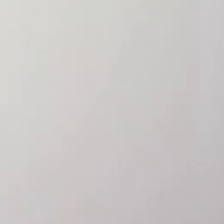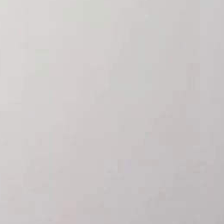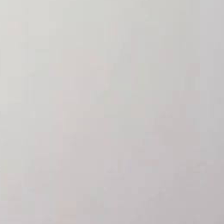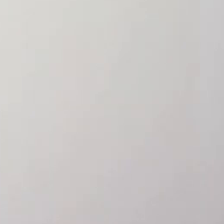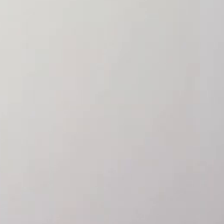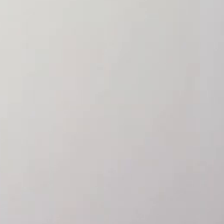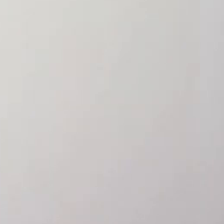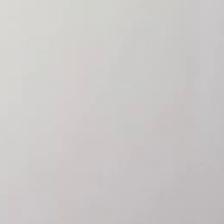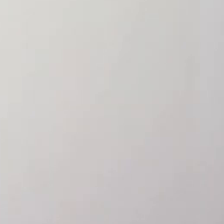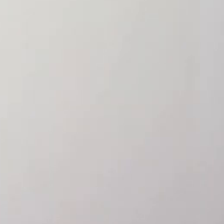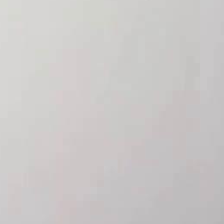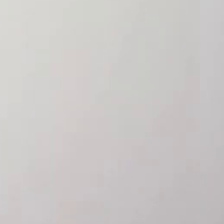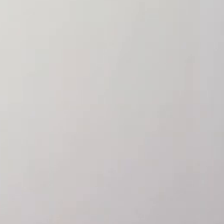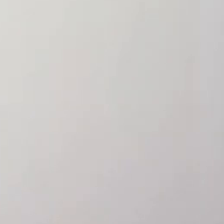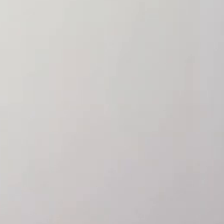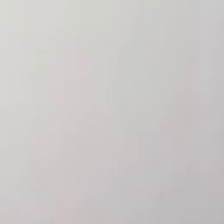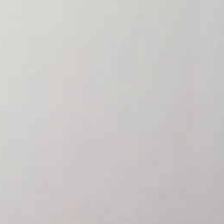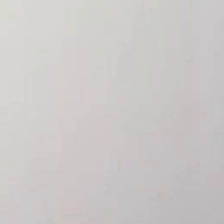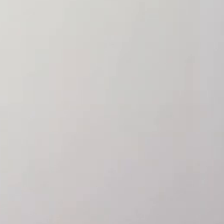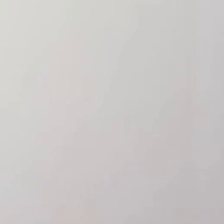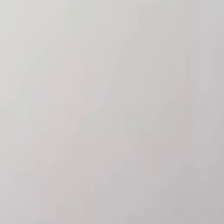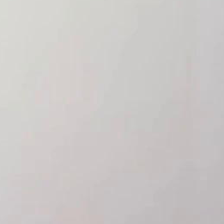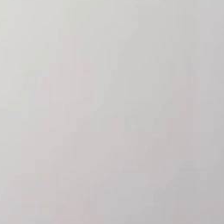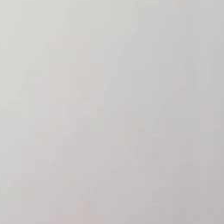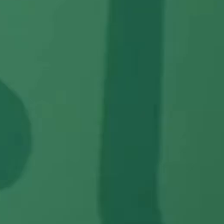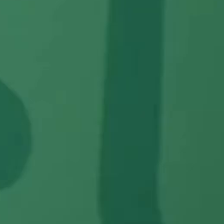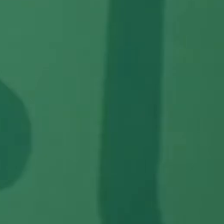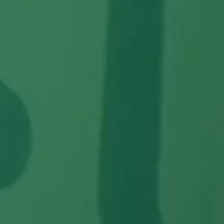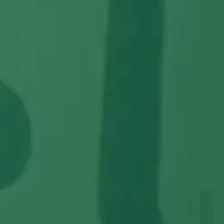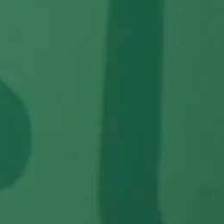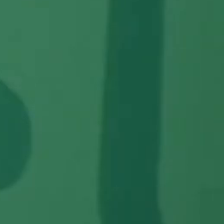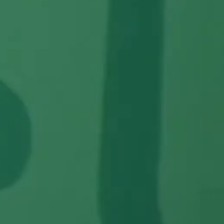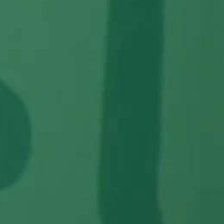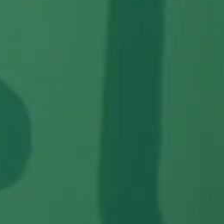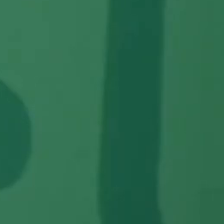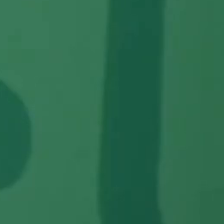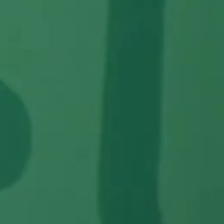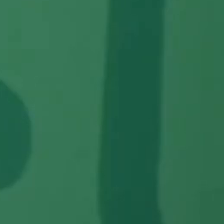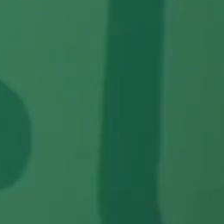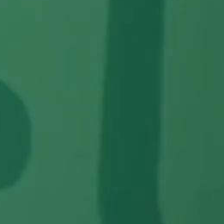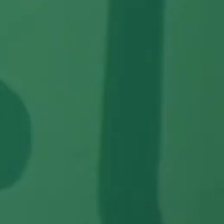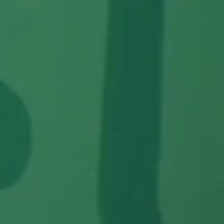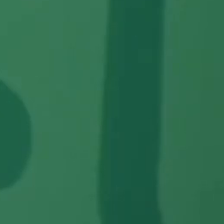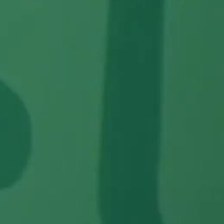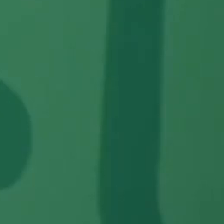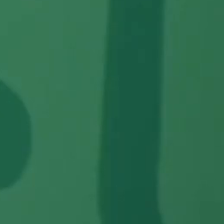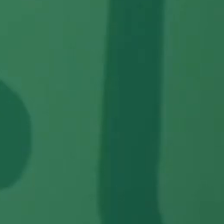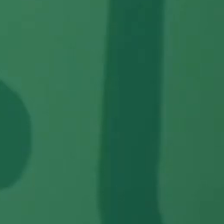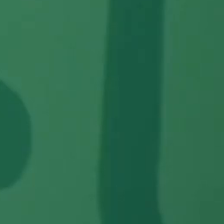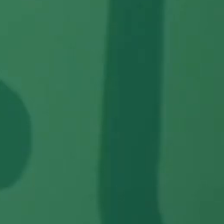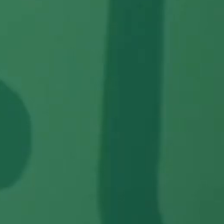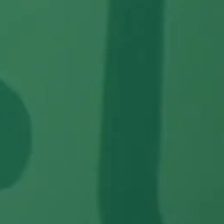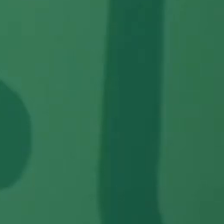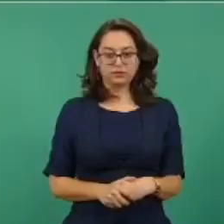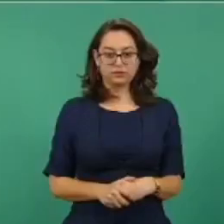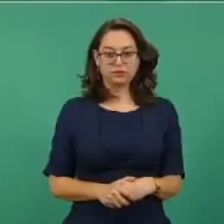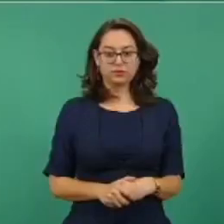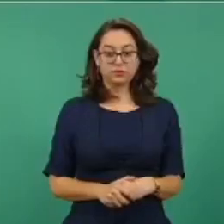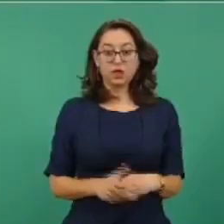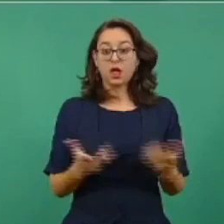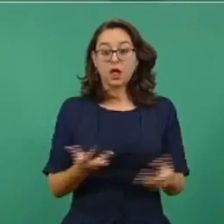informar muy breve y luego preguntas y respuestas. Nada